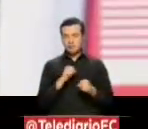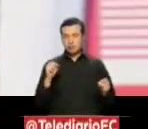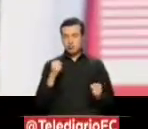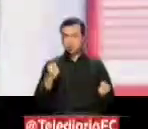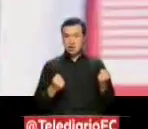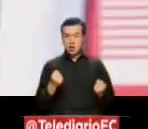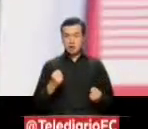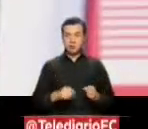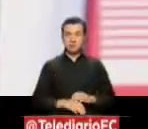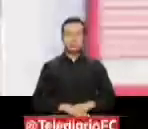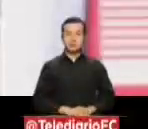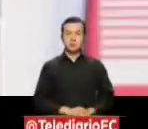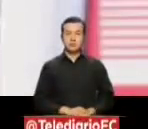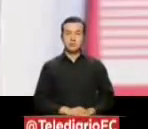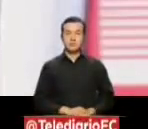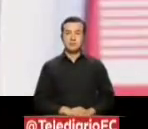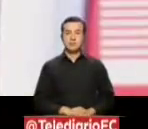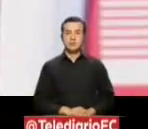bomba.